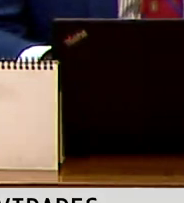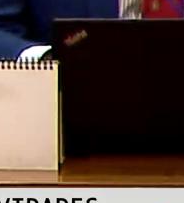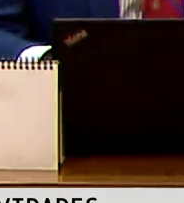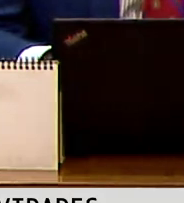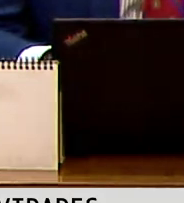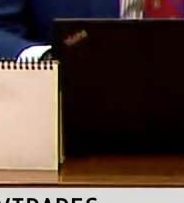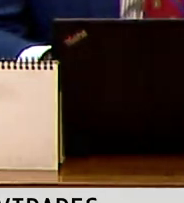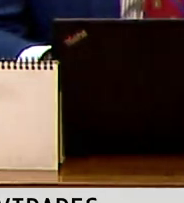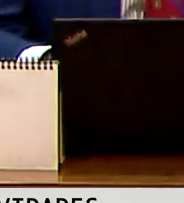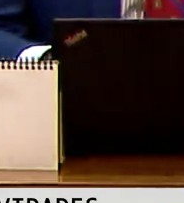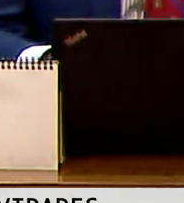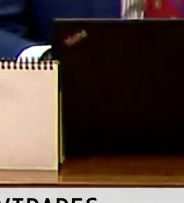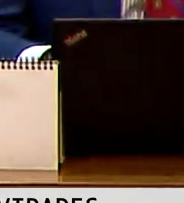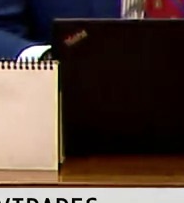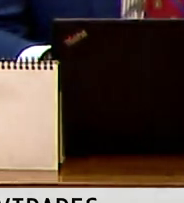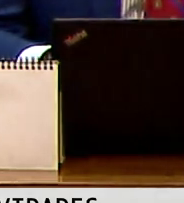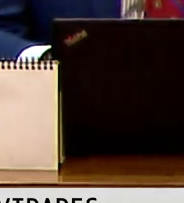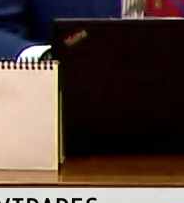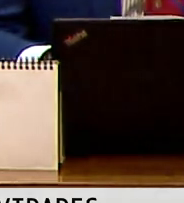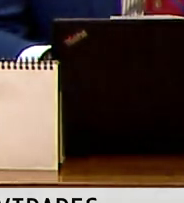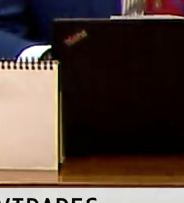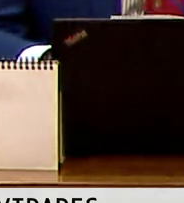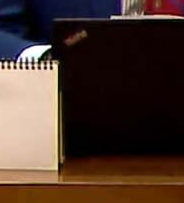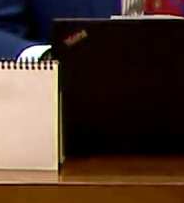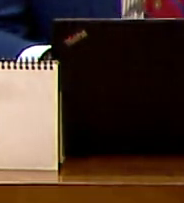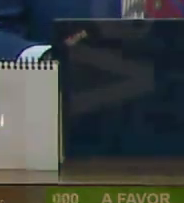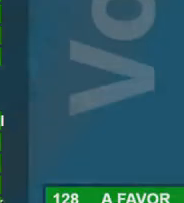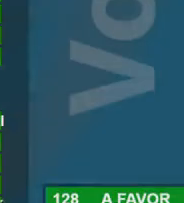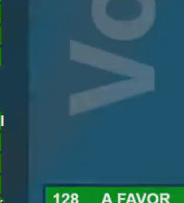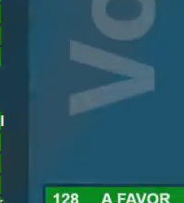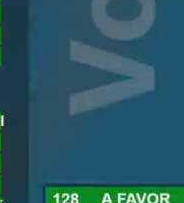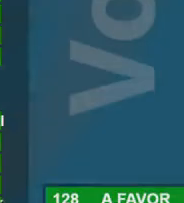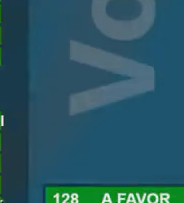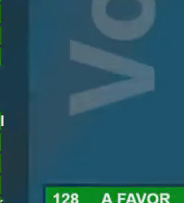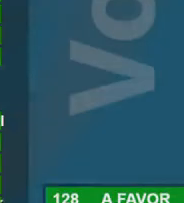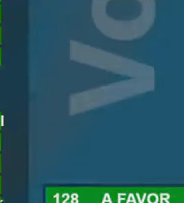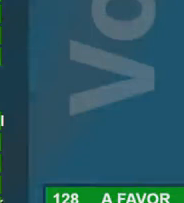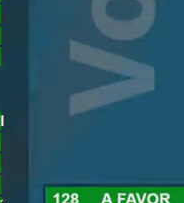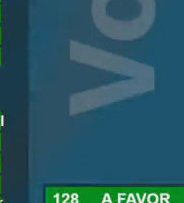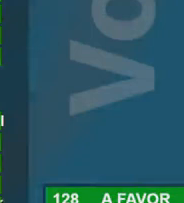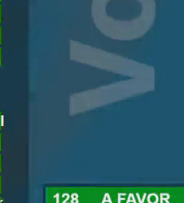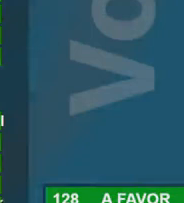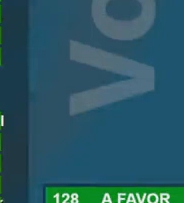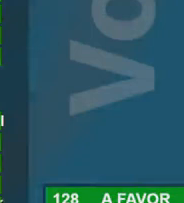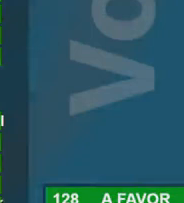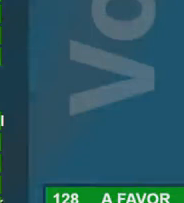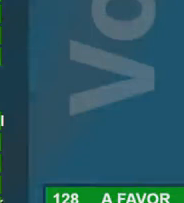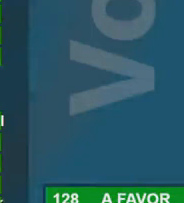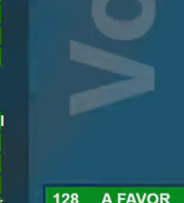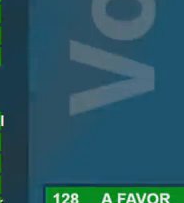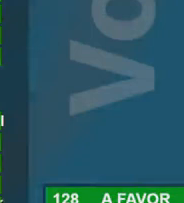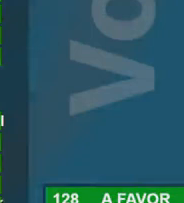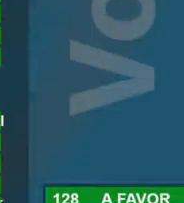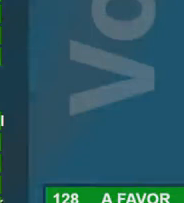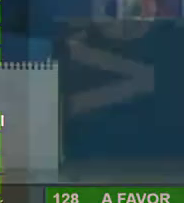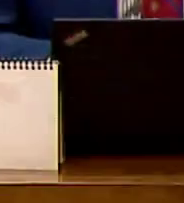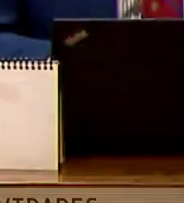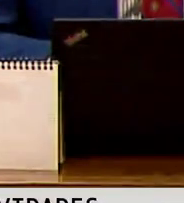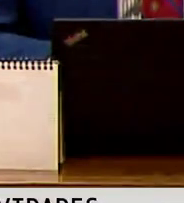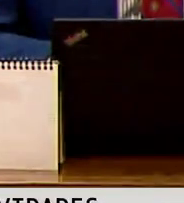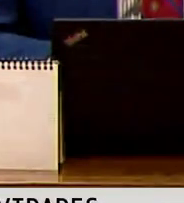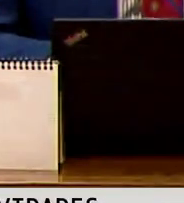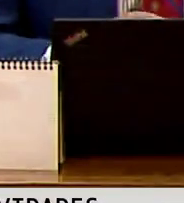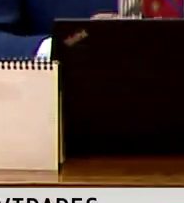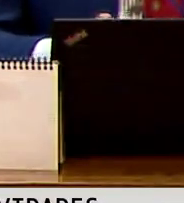resultado de la votación por la afirmativa 128 votos aprobado